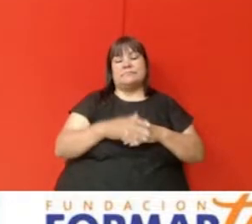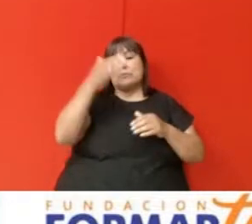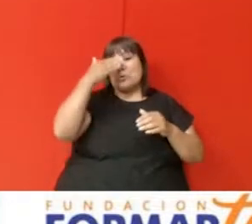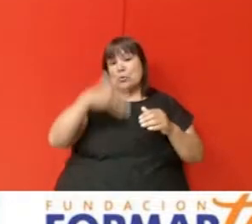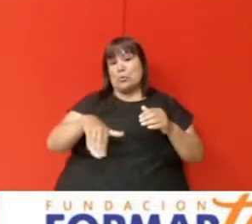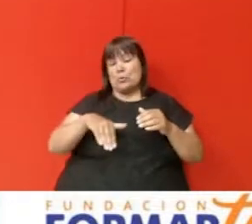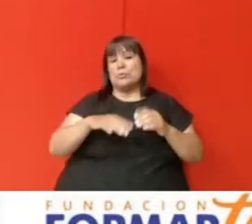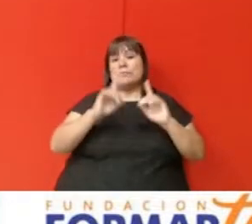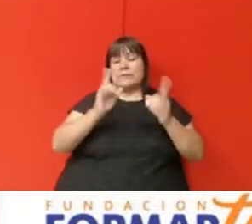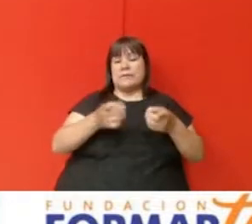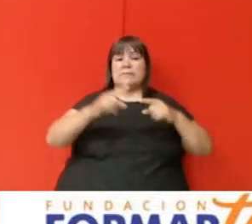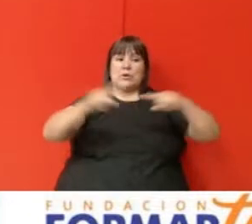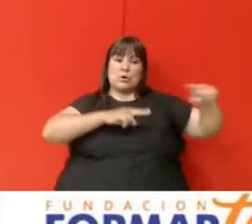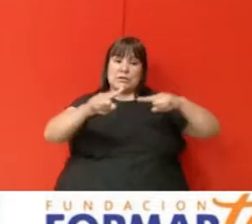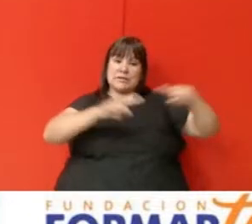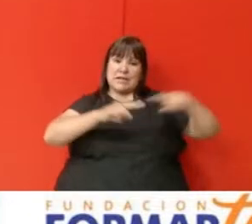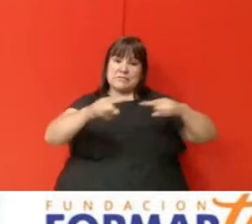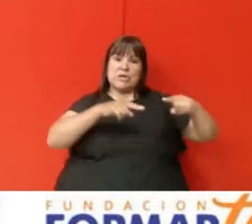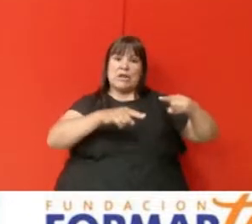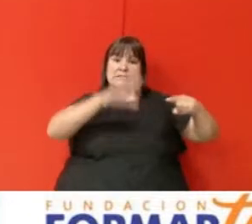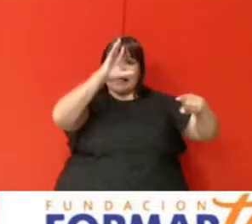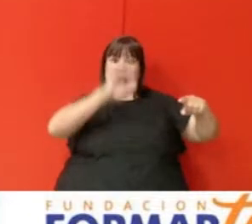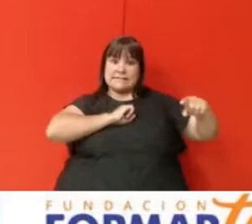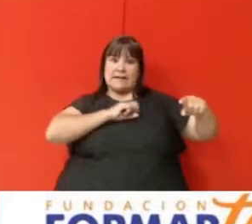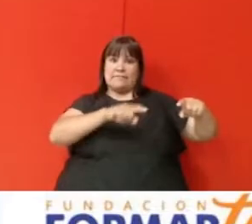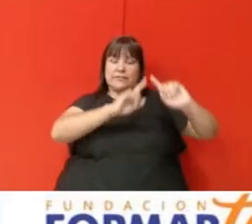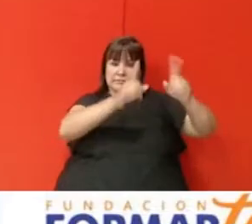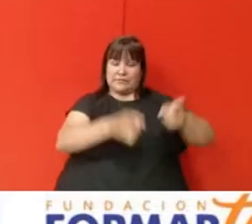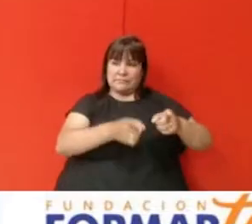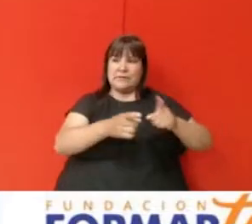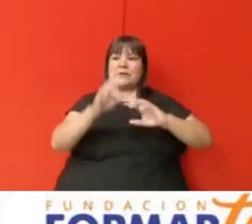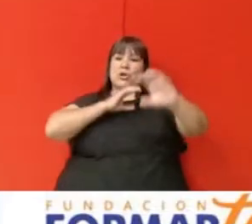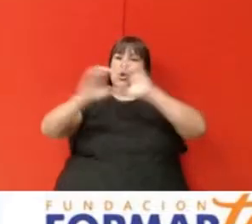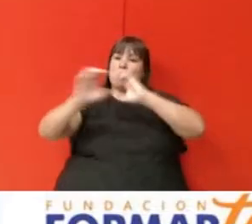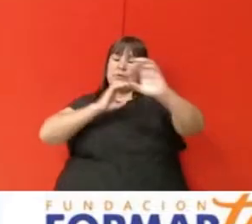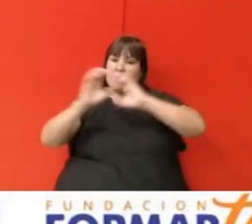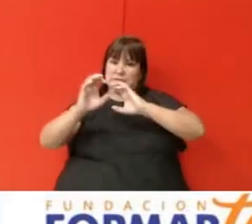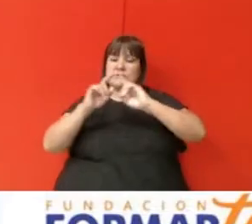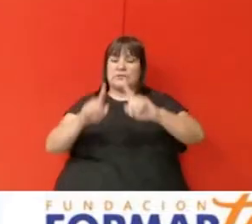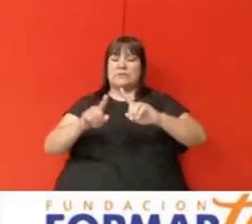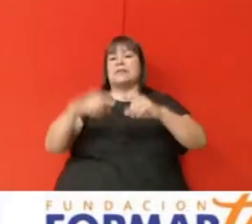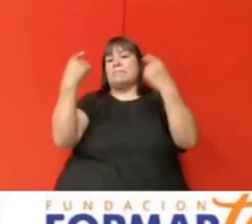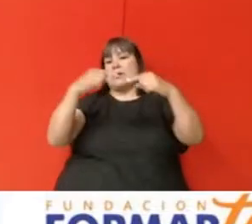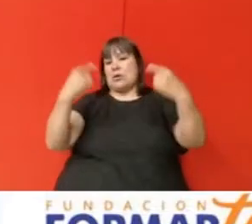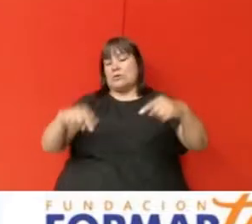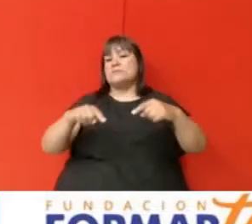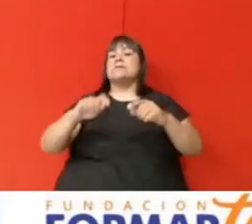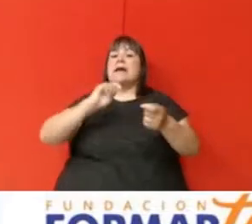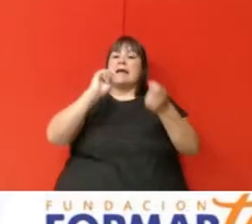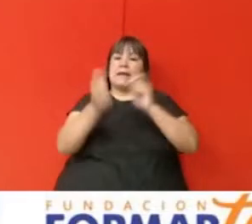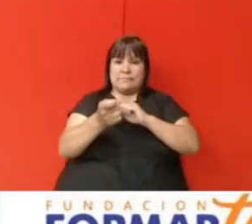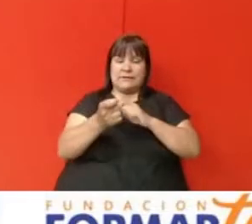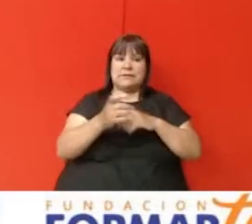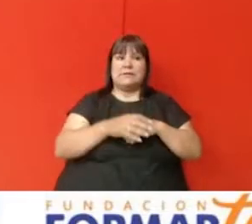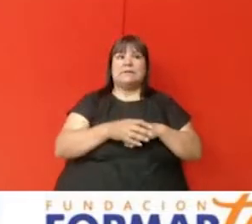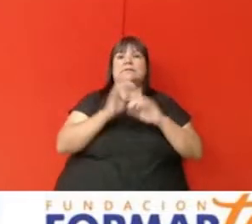Finalmente, la coordinación, esto es otro desafío, coordinación y comunicación, mejorar eso, la calidad y la seguridad,